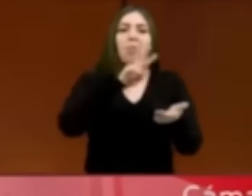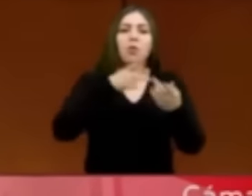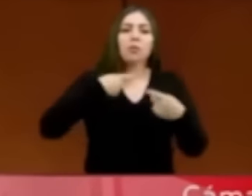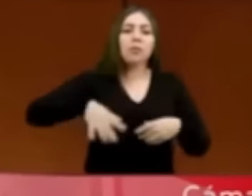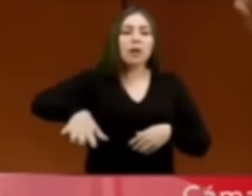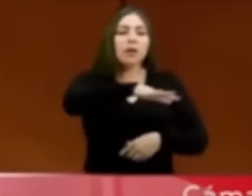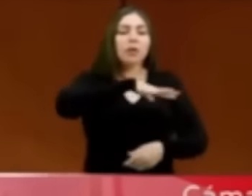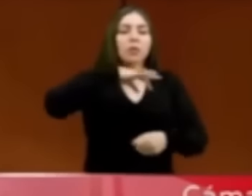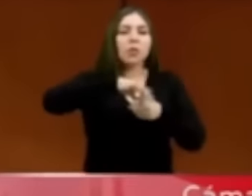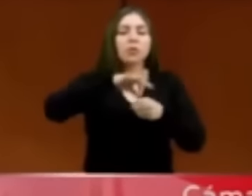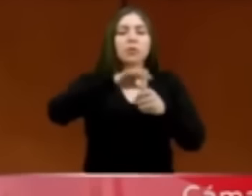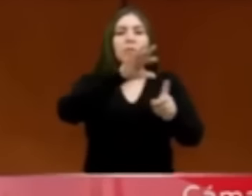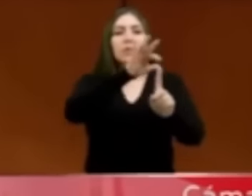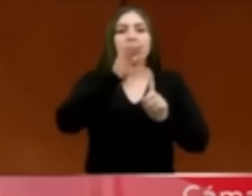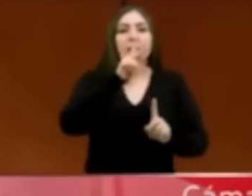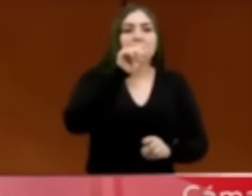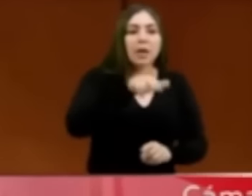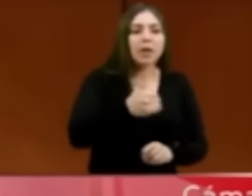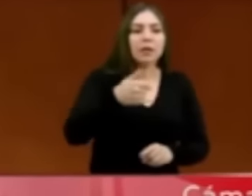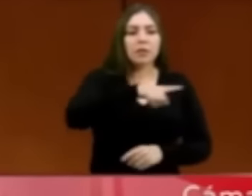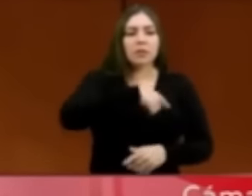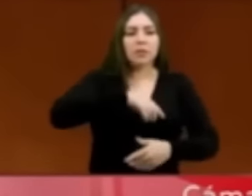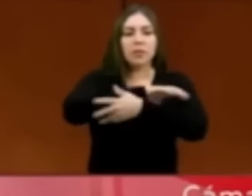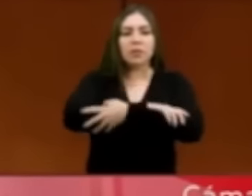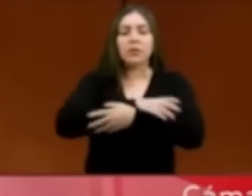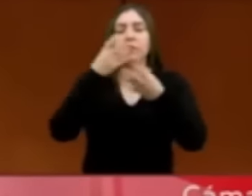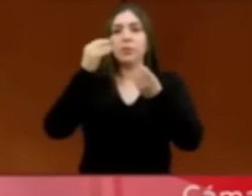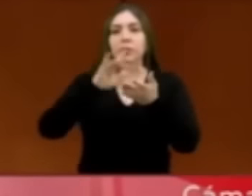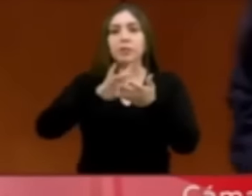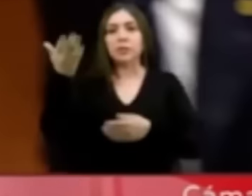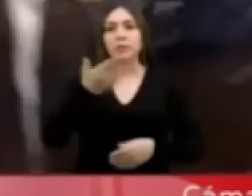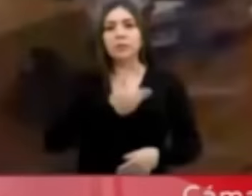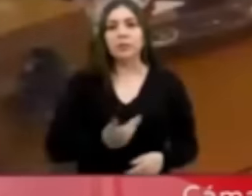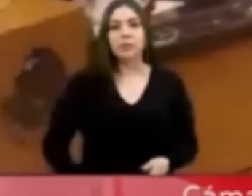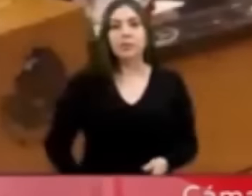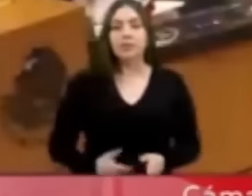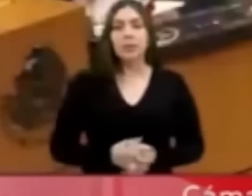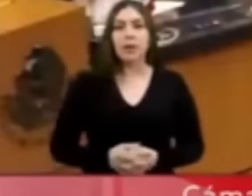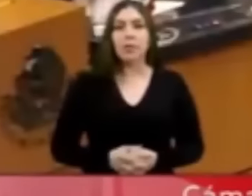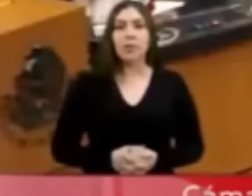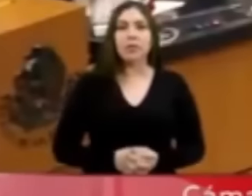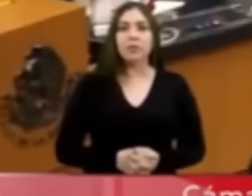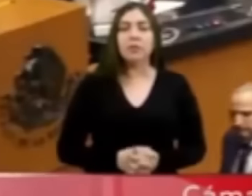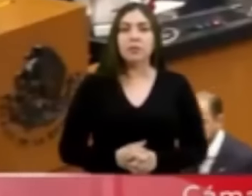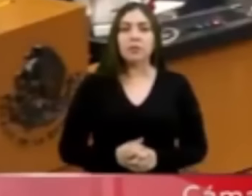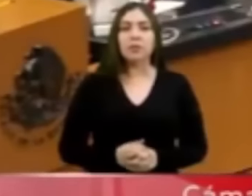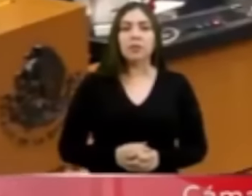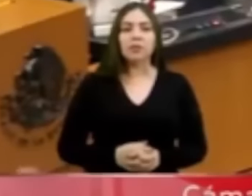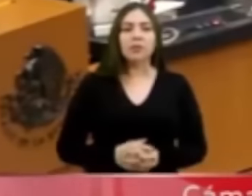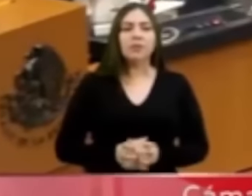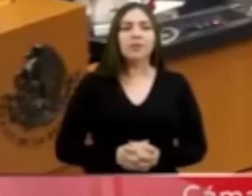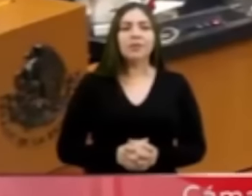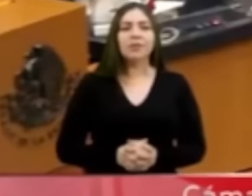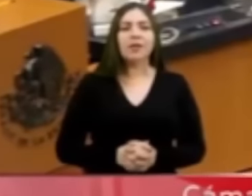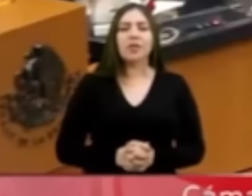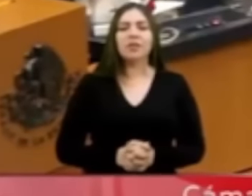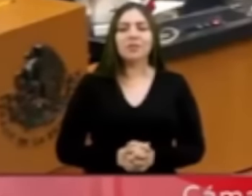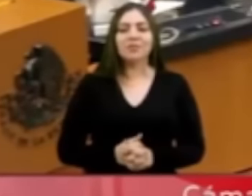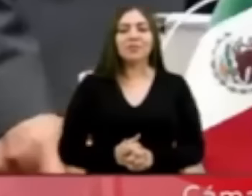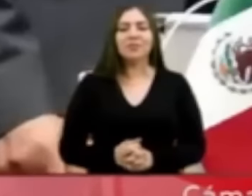por Acción Nacional y por nuestra coalición. Muchas gracias, presidente. Va a ser un largo debate. Pido a las oradores